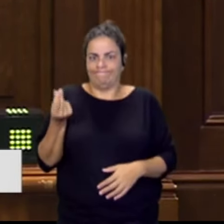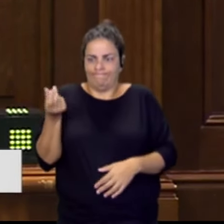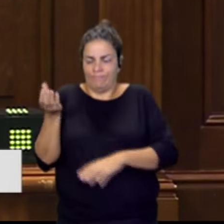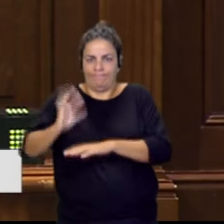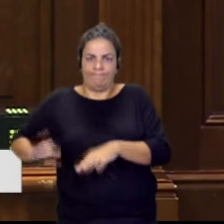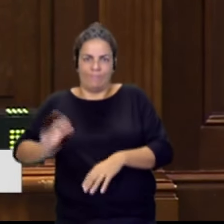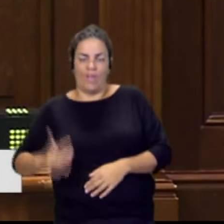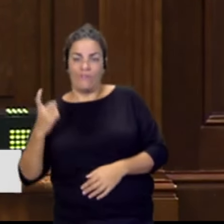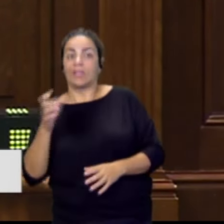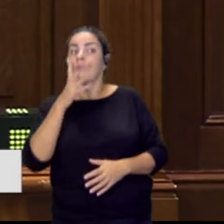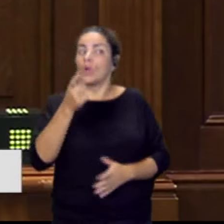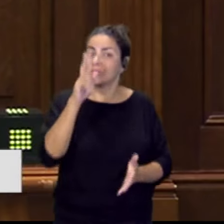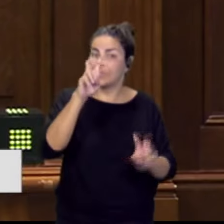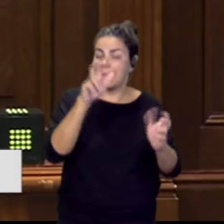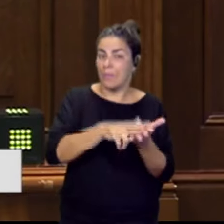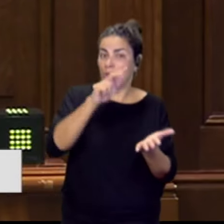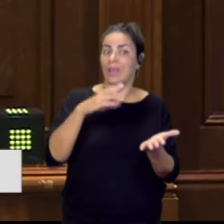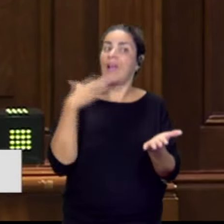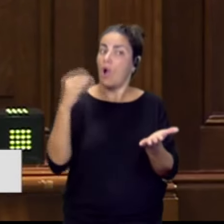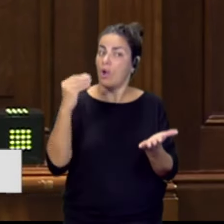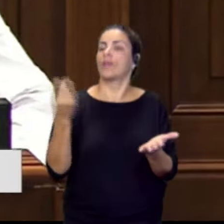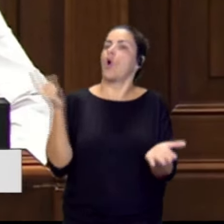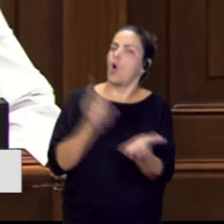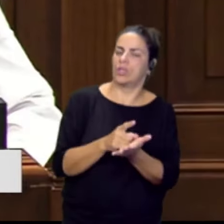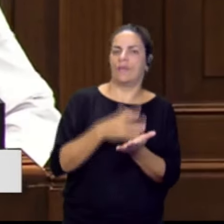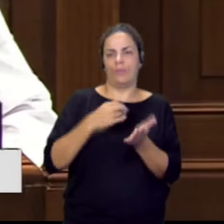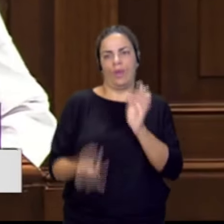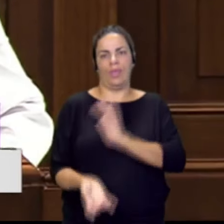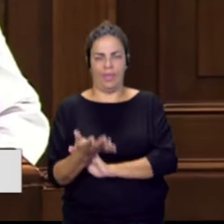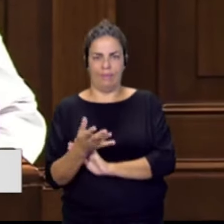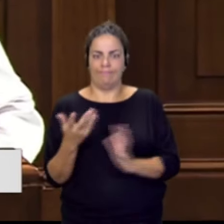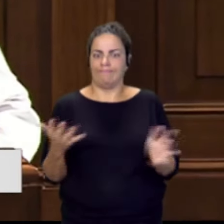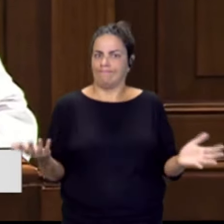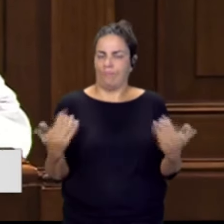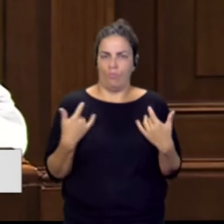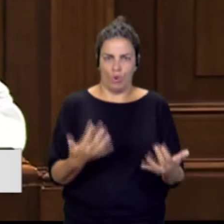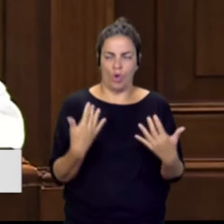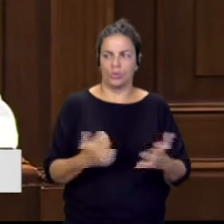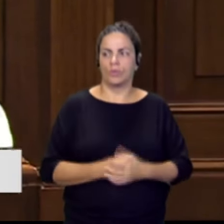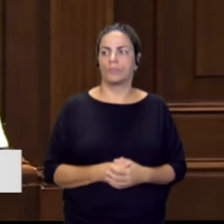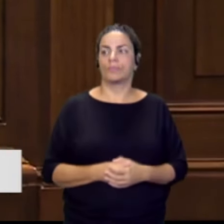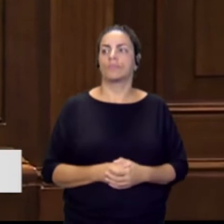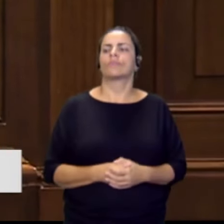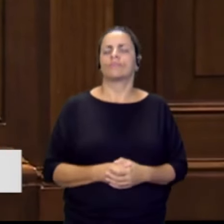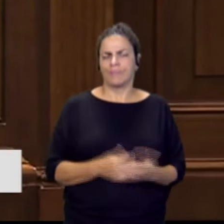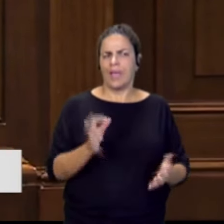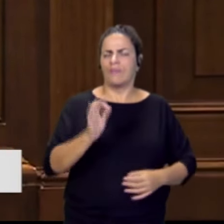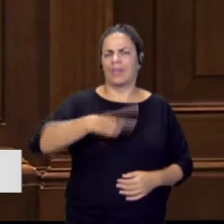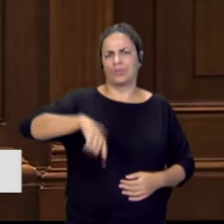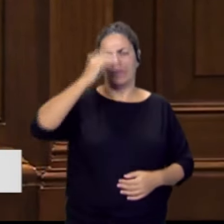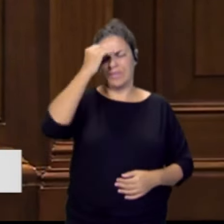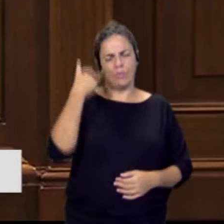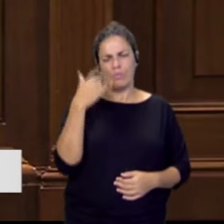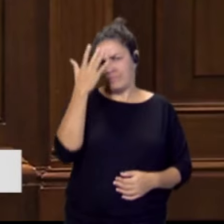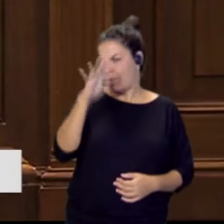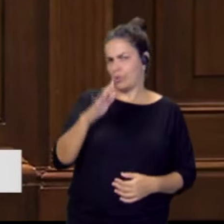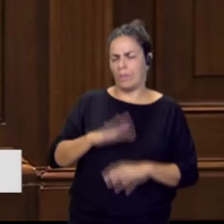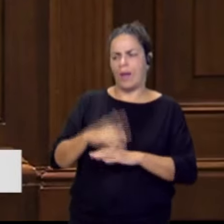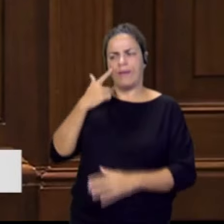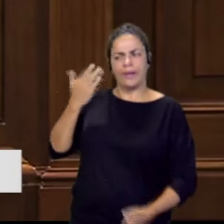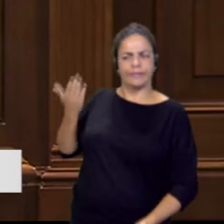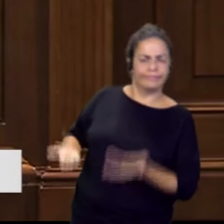de las buenas ideas que deben de ponerse en marcha lo antes posible. Aunque es cierto que a nosotros nos parece muy pronto para hacer un balance sobre los efectos que